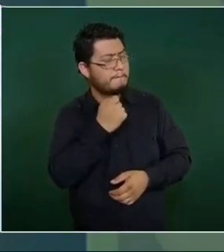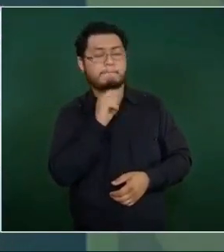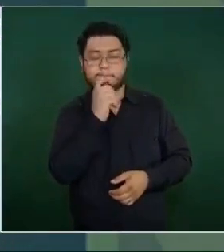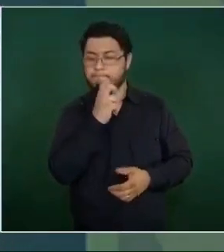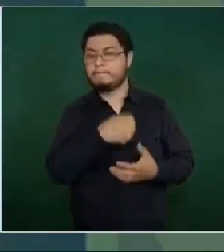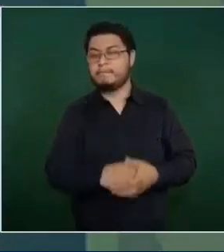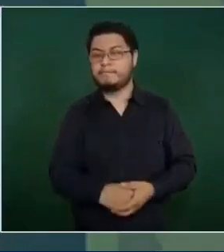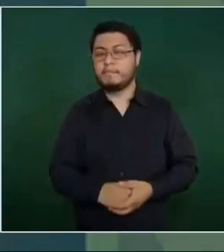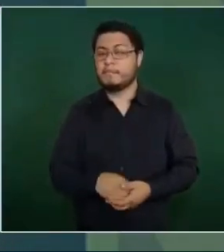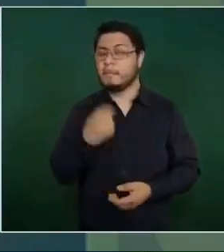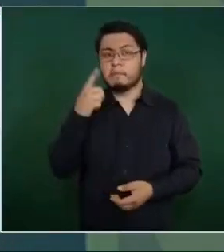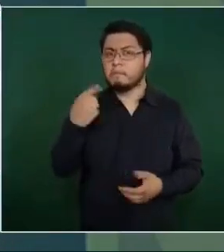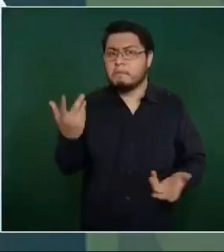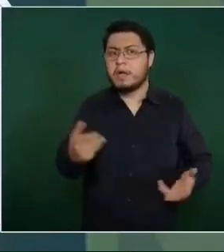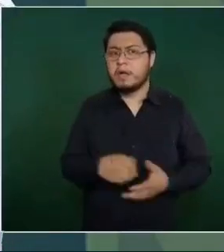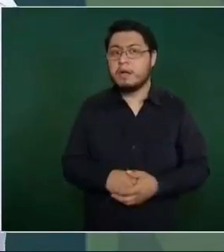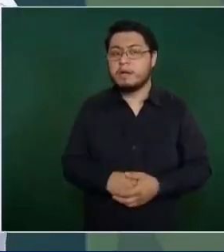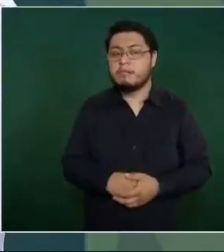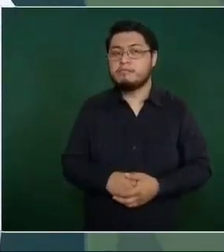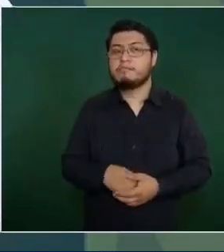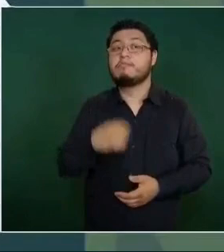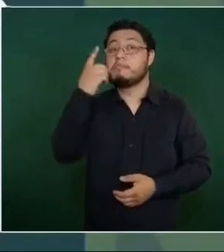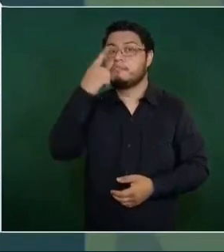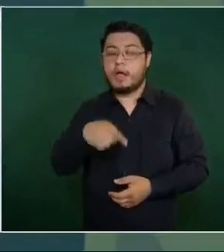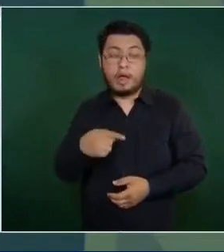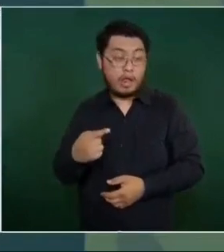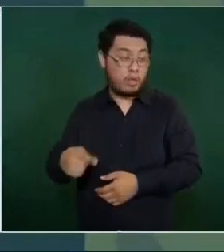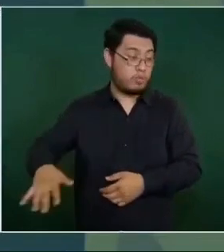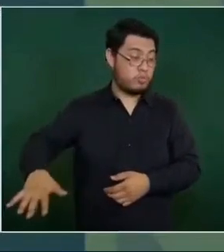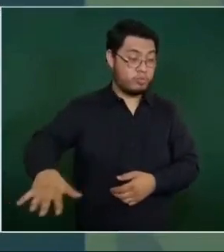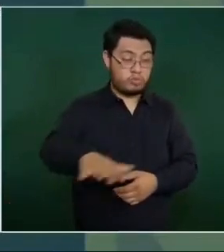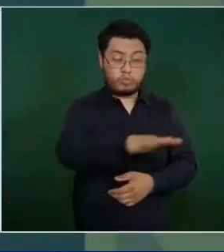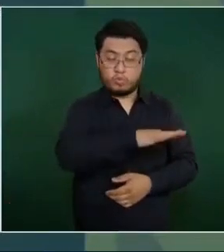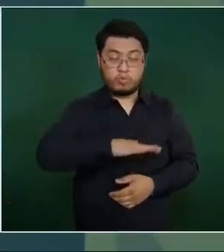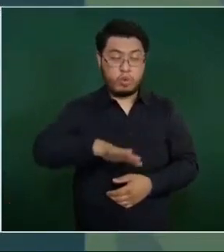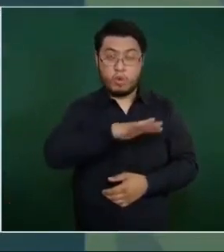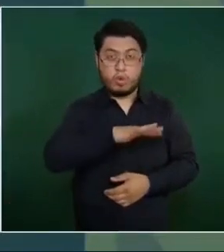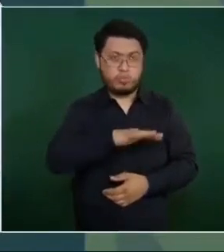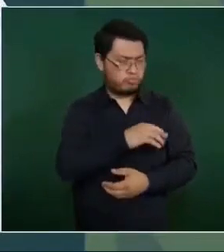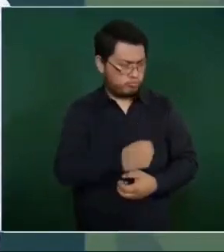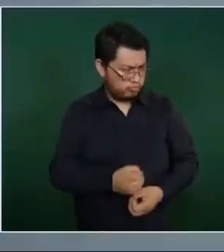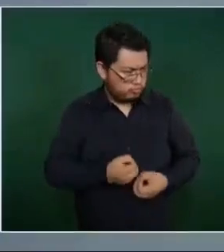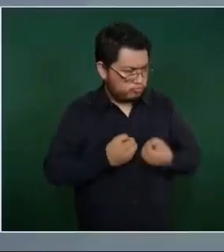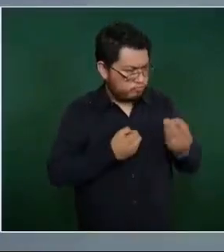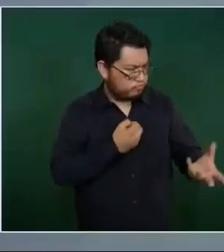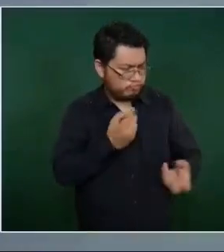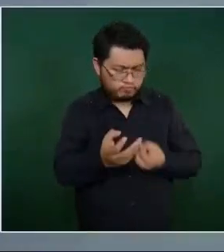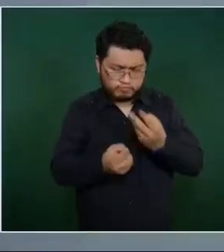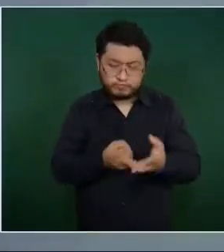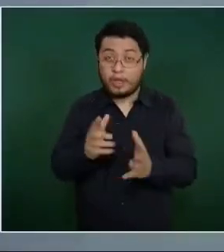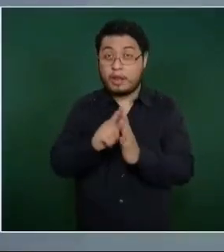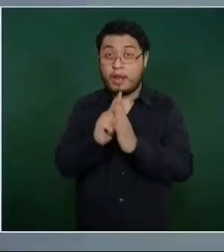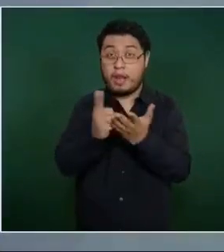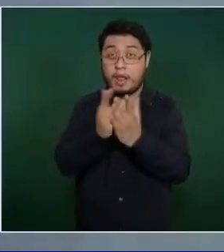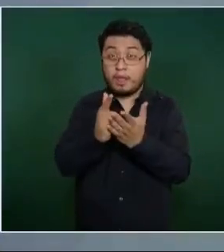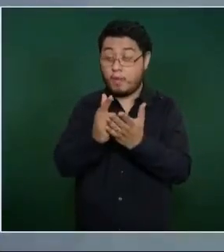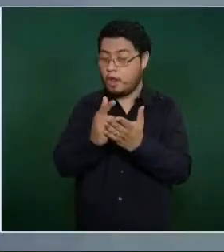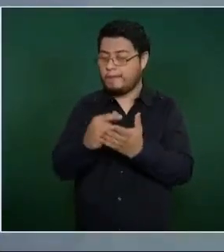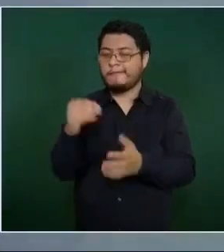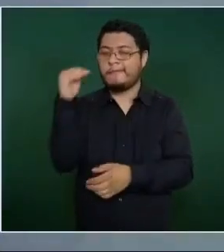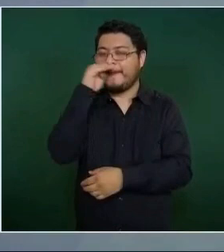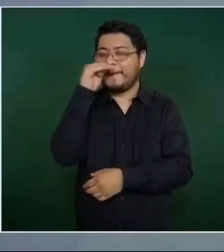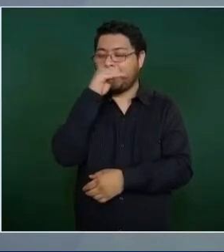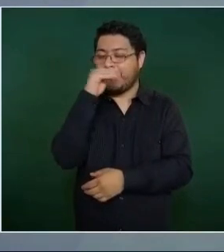para que se entregaran gratuitos todos los libros de secundaria en el país.